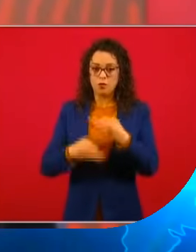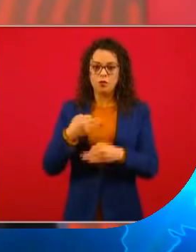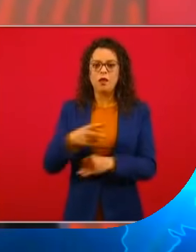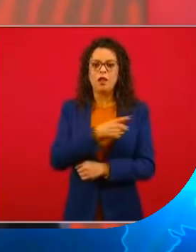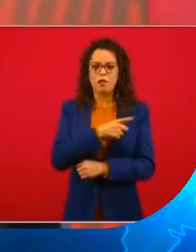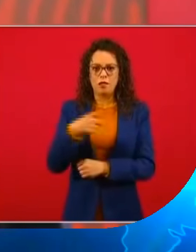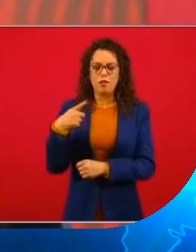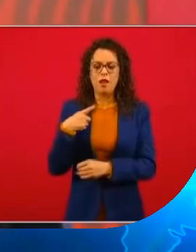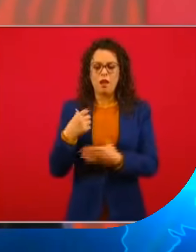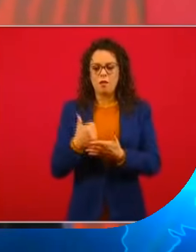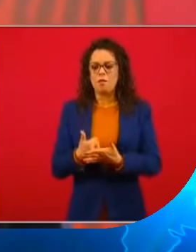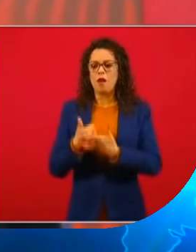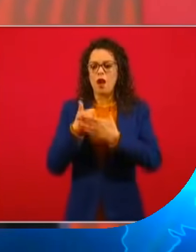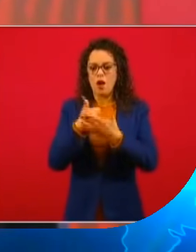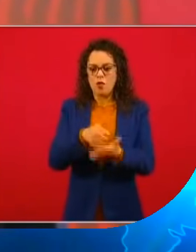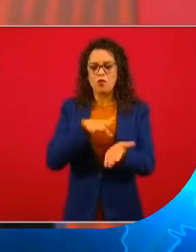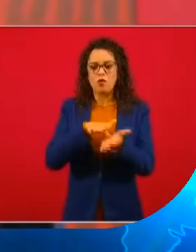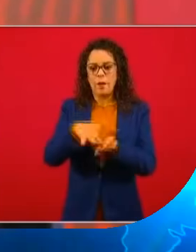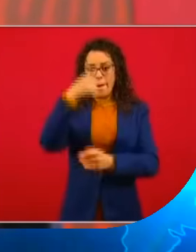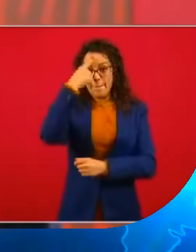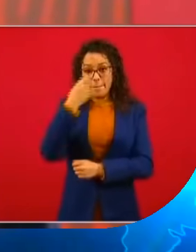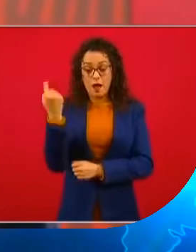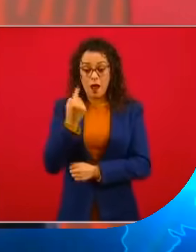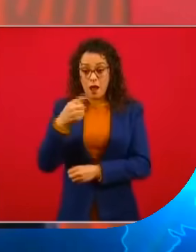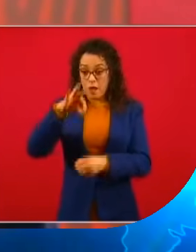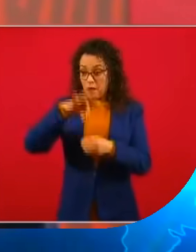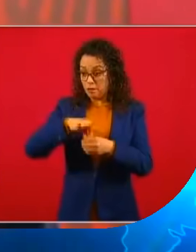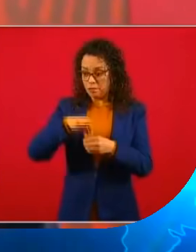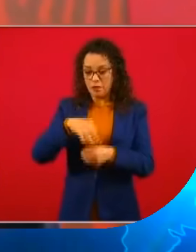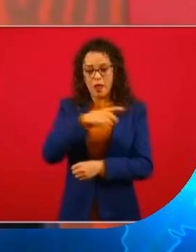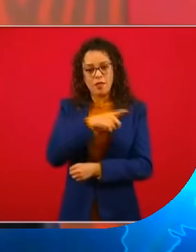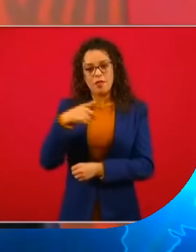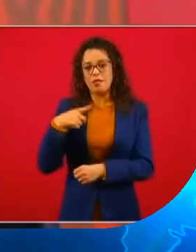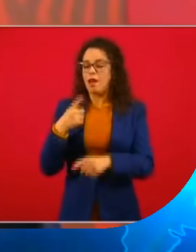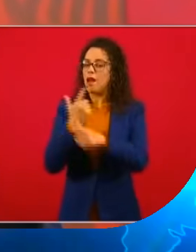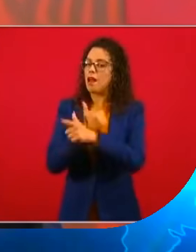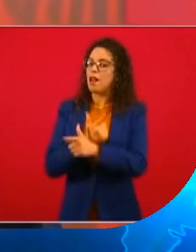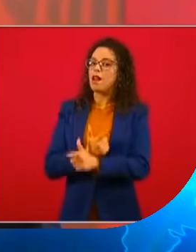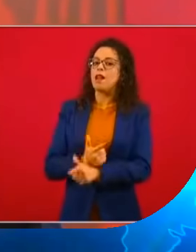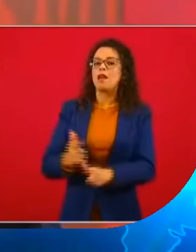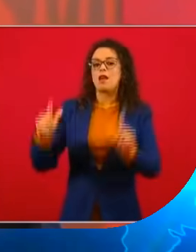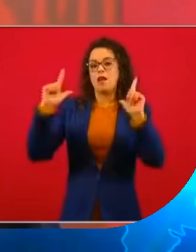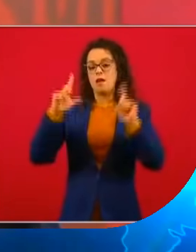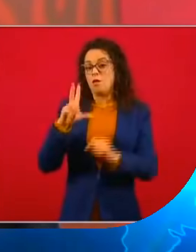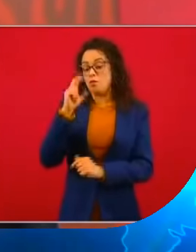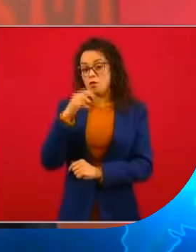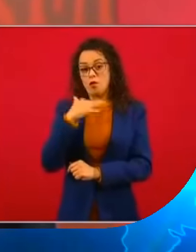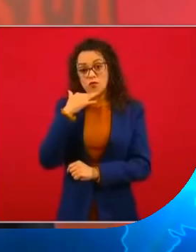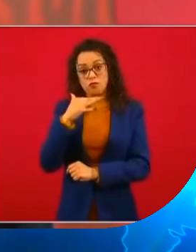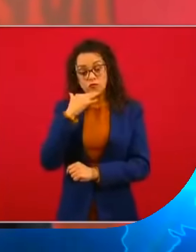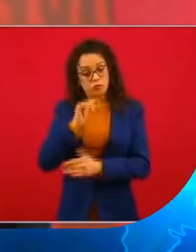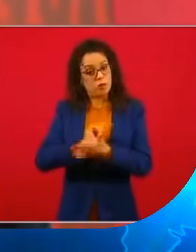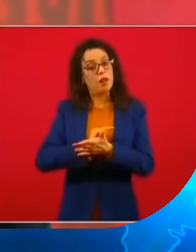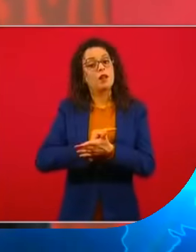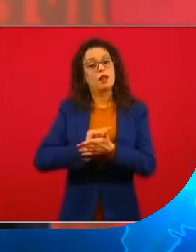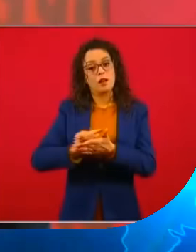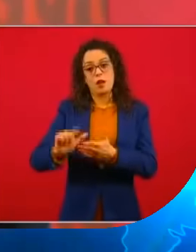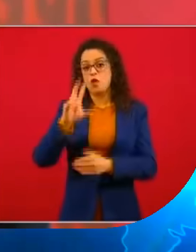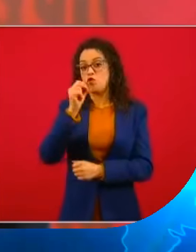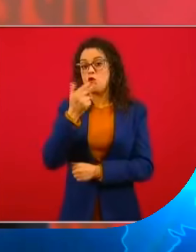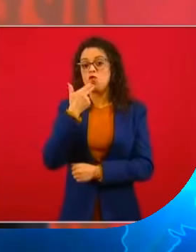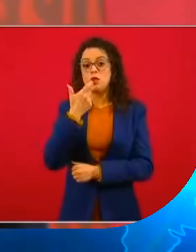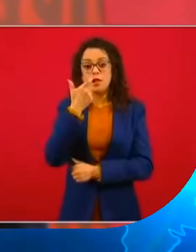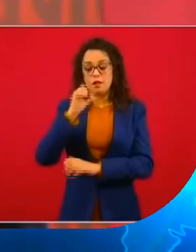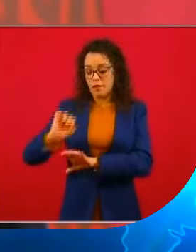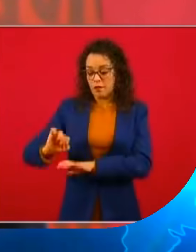las elecciones sean limpias, libres, que no se utilice dinero del presupuesto.